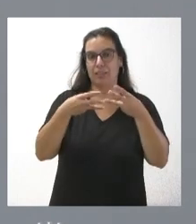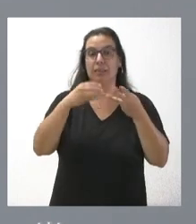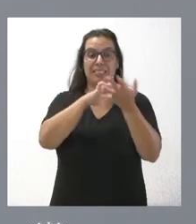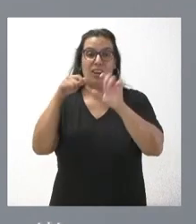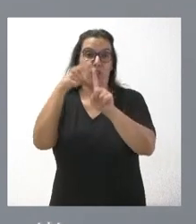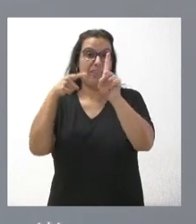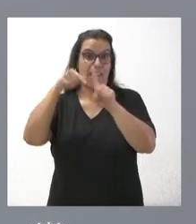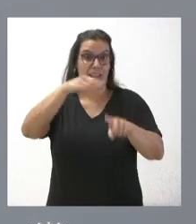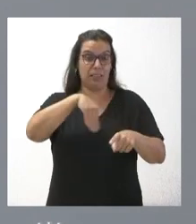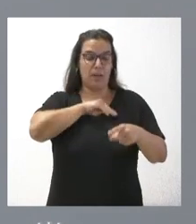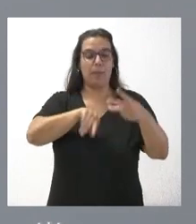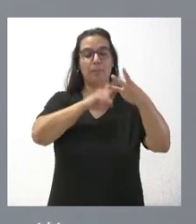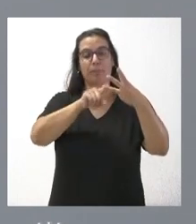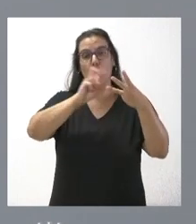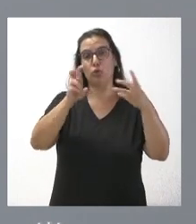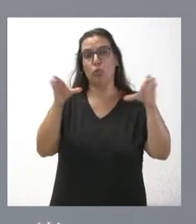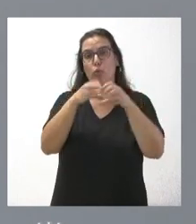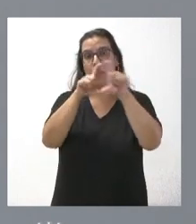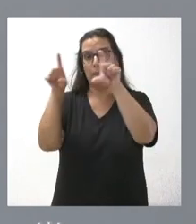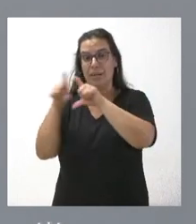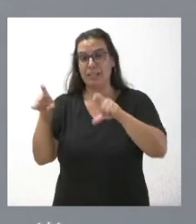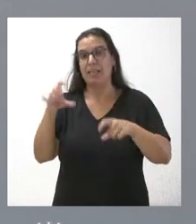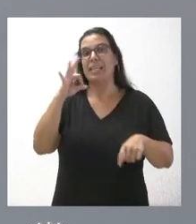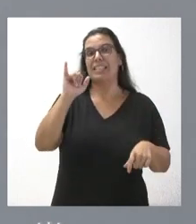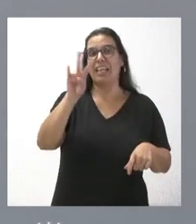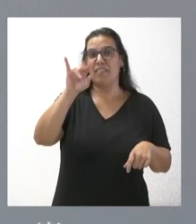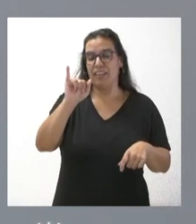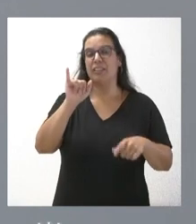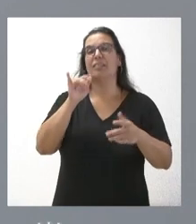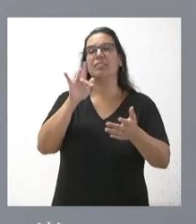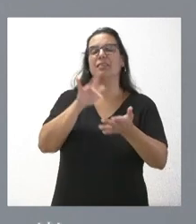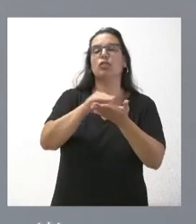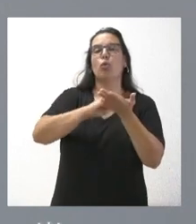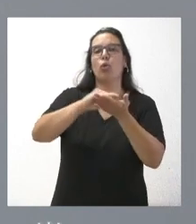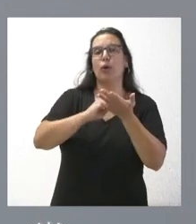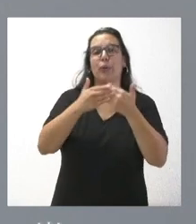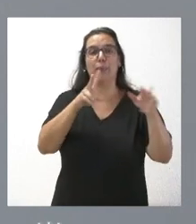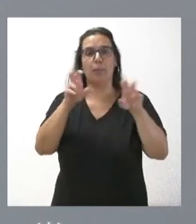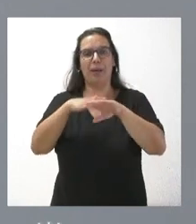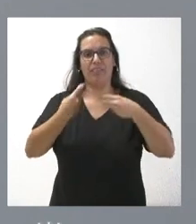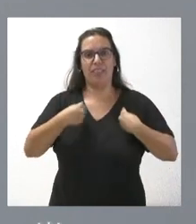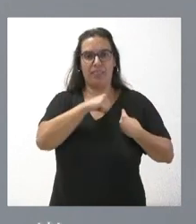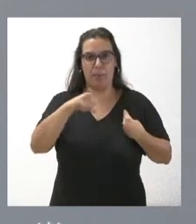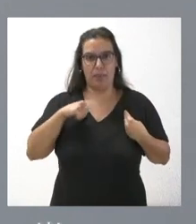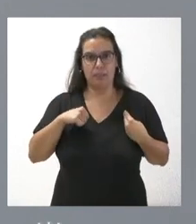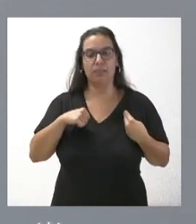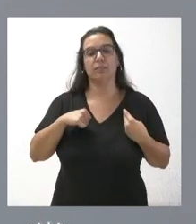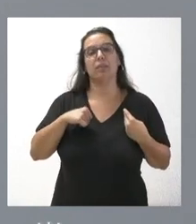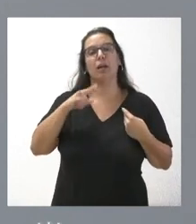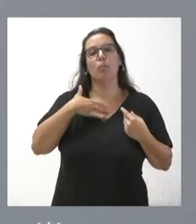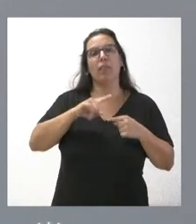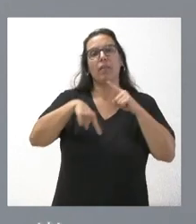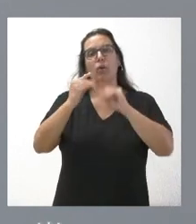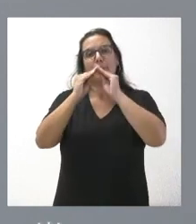materia de ciberseguridad. El clúster SIBI, que es sobre soluciones innovadoras para la vida independiente, que va a permitir elaborar el plan